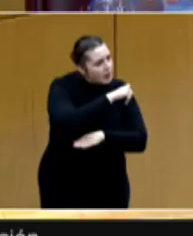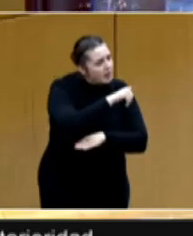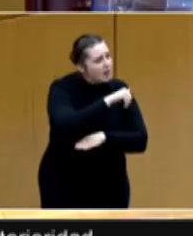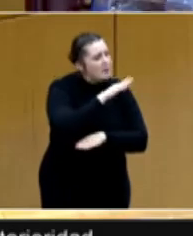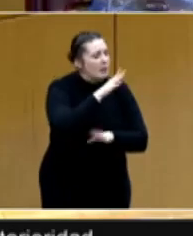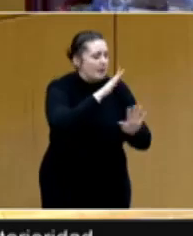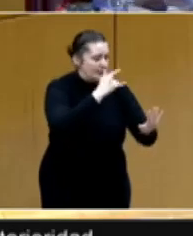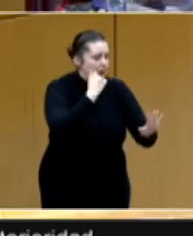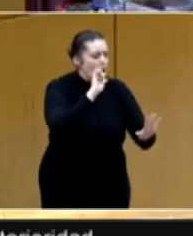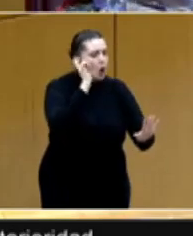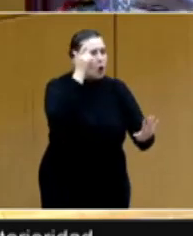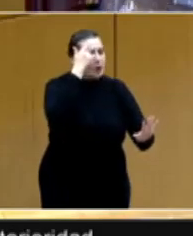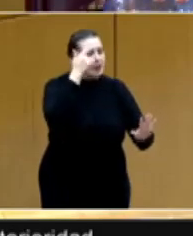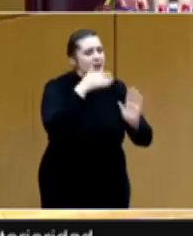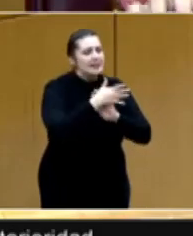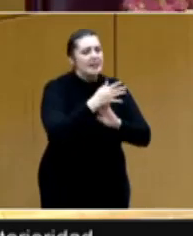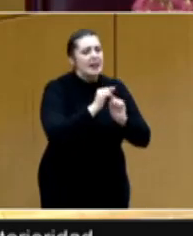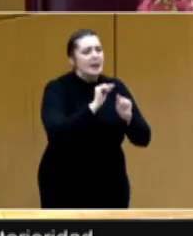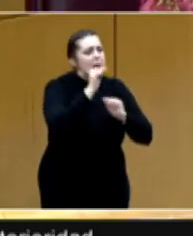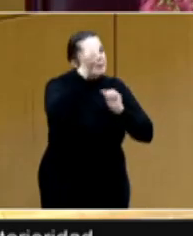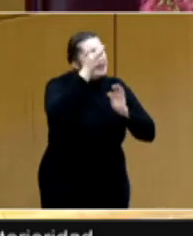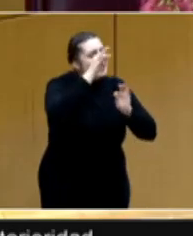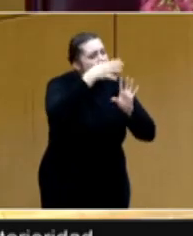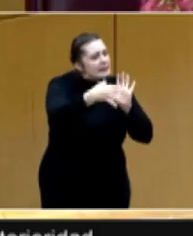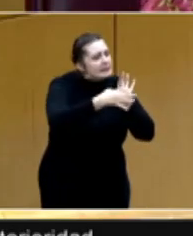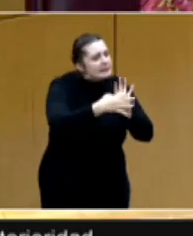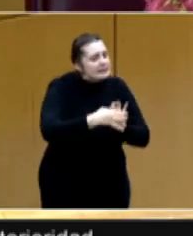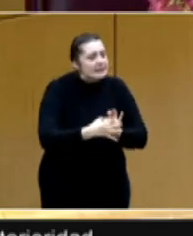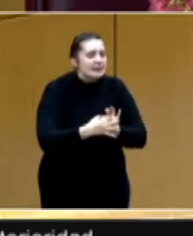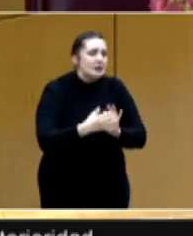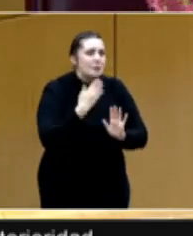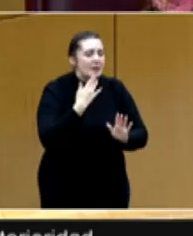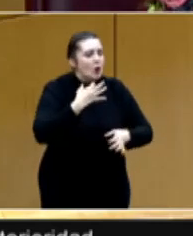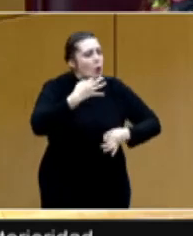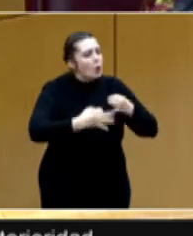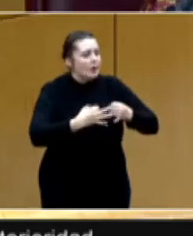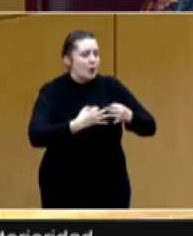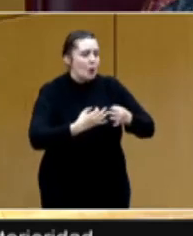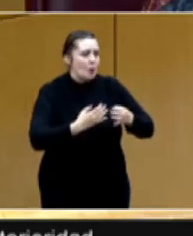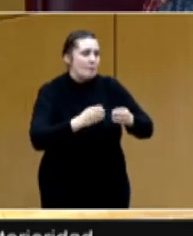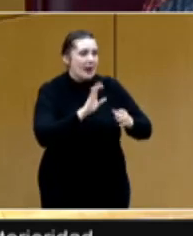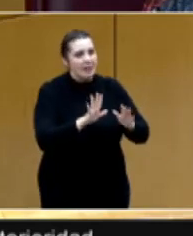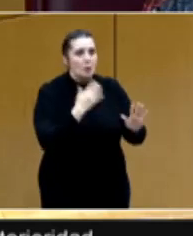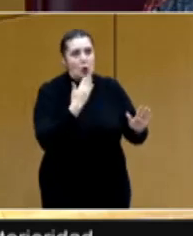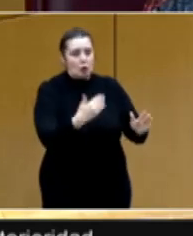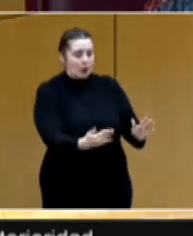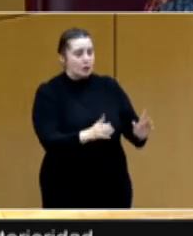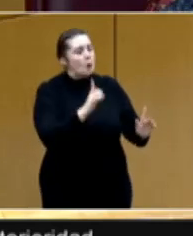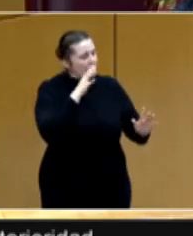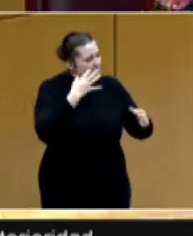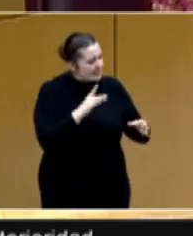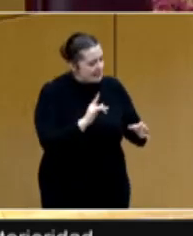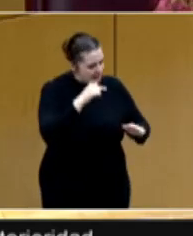este del traje a medida que es que parece poco jurídico pero es muy profundo ya estaba en